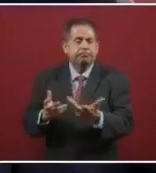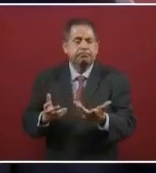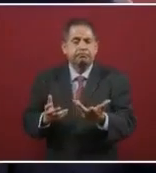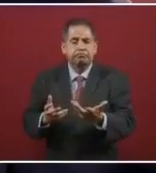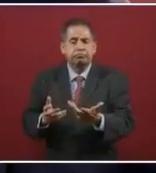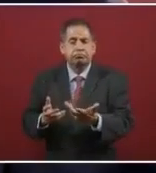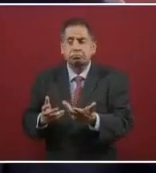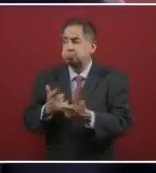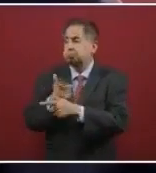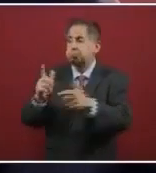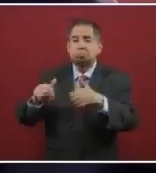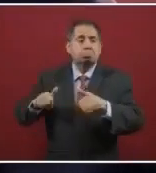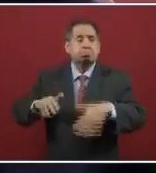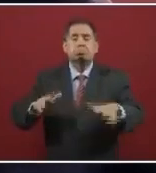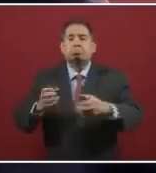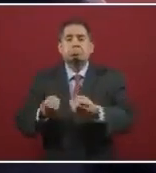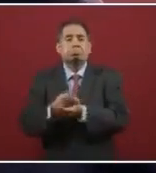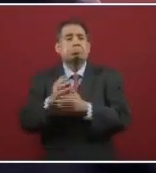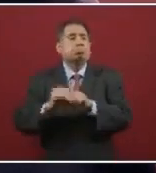libre paso,